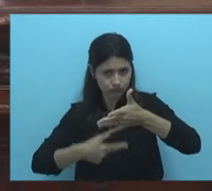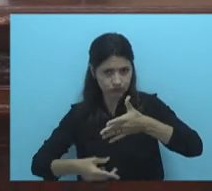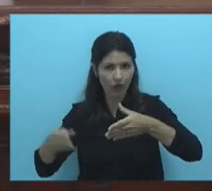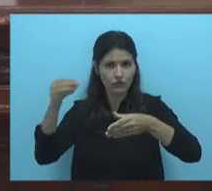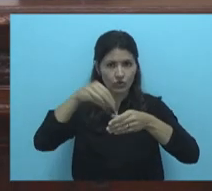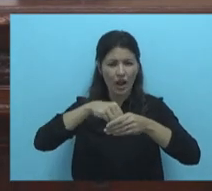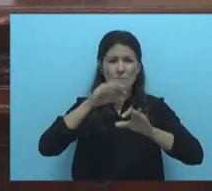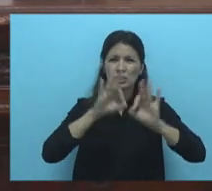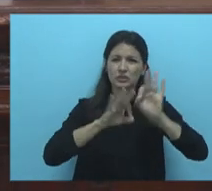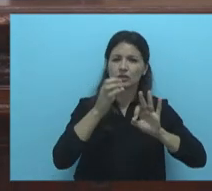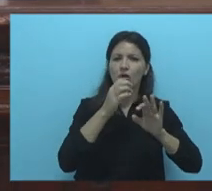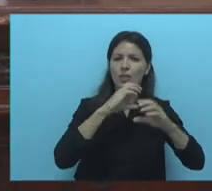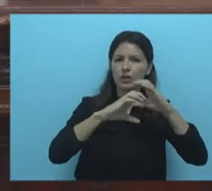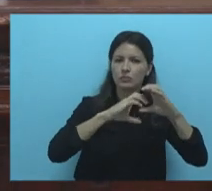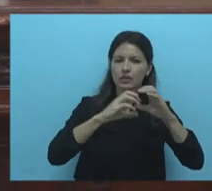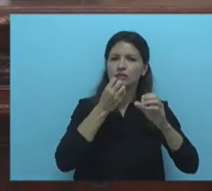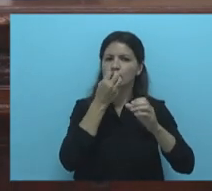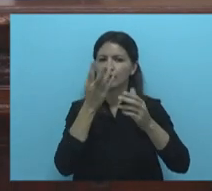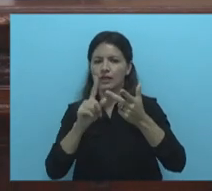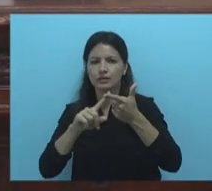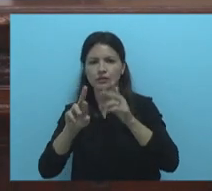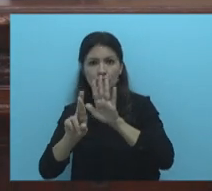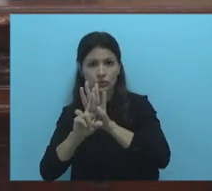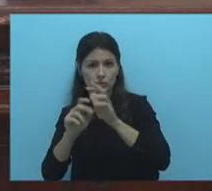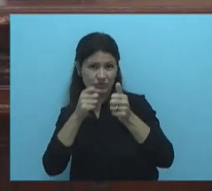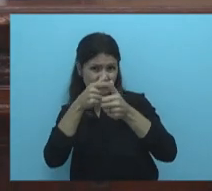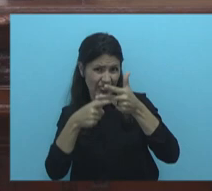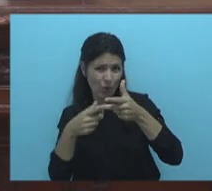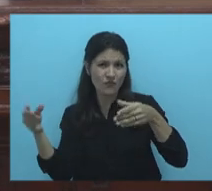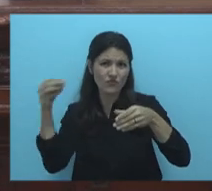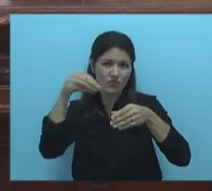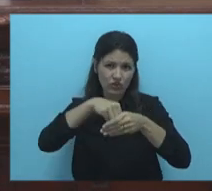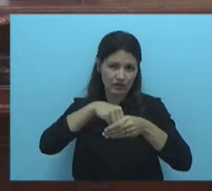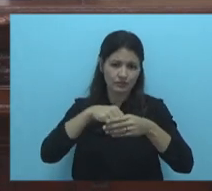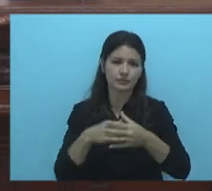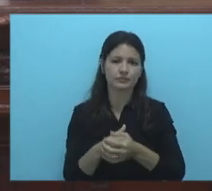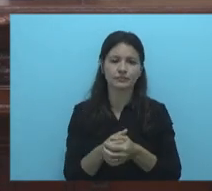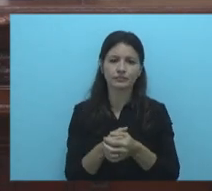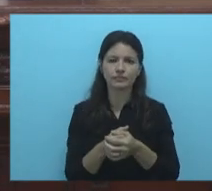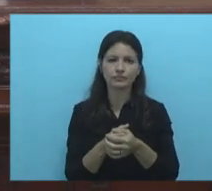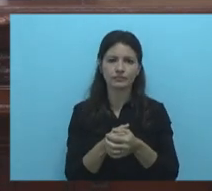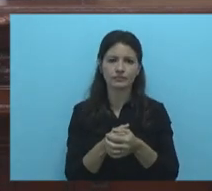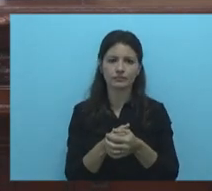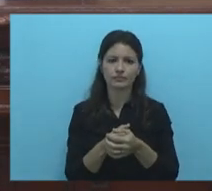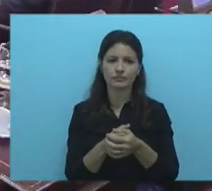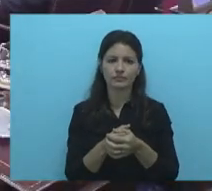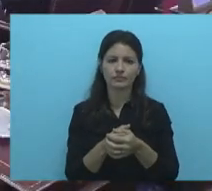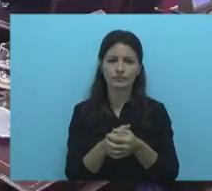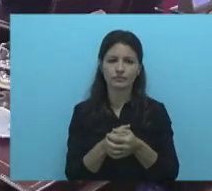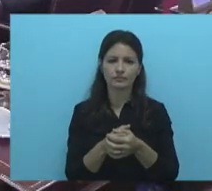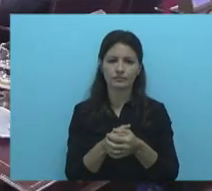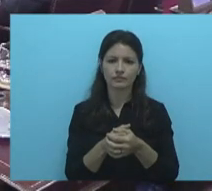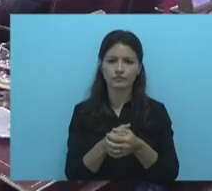que son proyectos de comunicación, declaración y resolución. A votación.